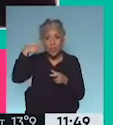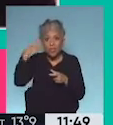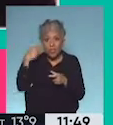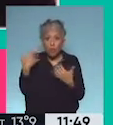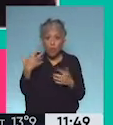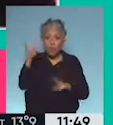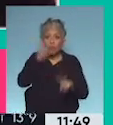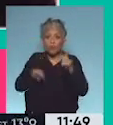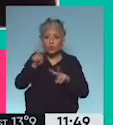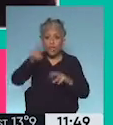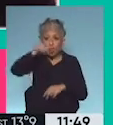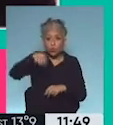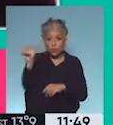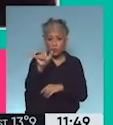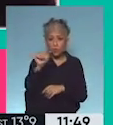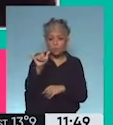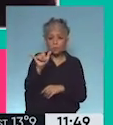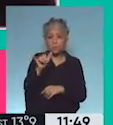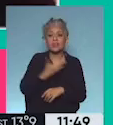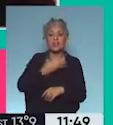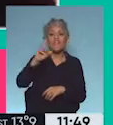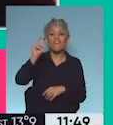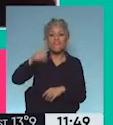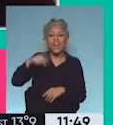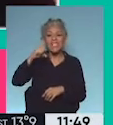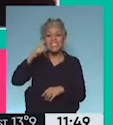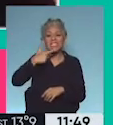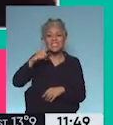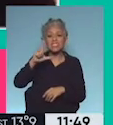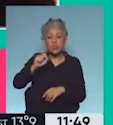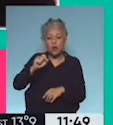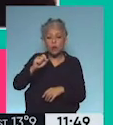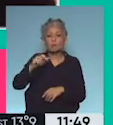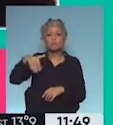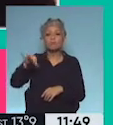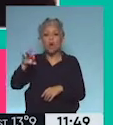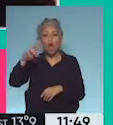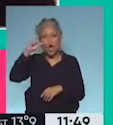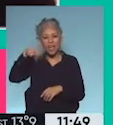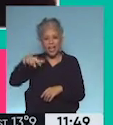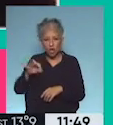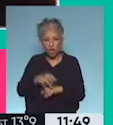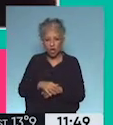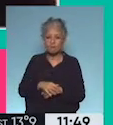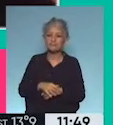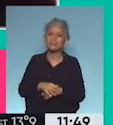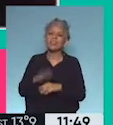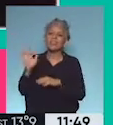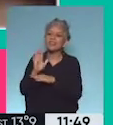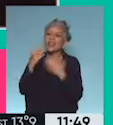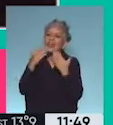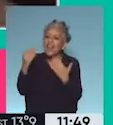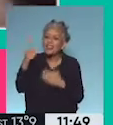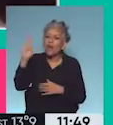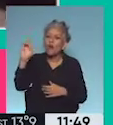así que lo pueden buscar. Francisco Pacasio Moreno, el perito en límites. Boy Olmi, muchísimas, pero muchísimas gracias por